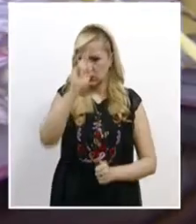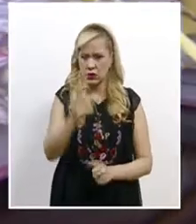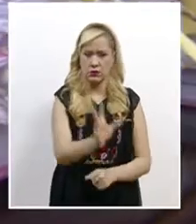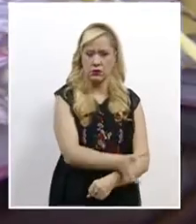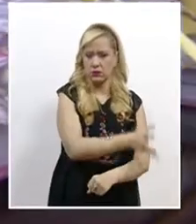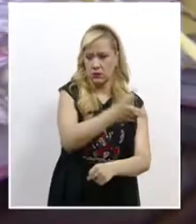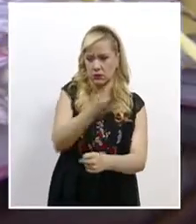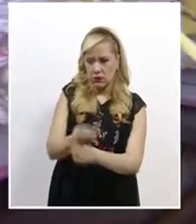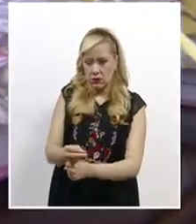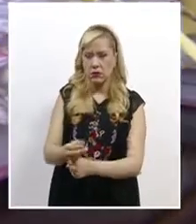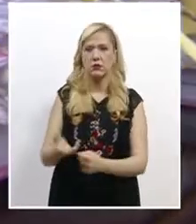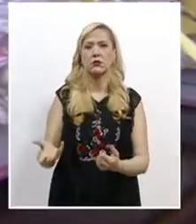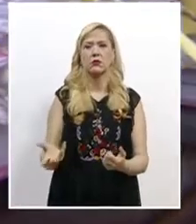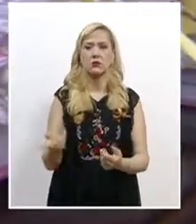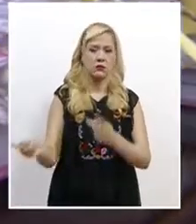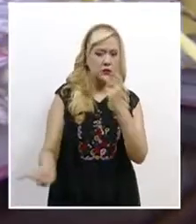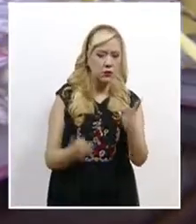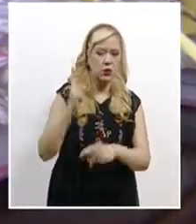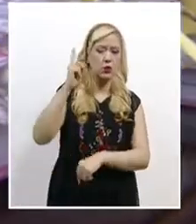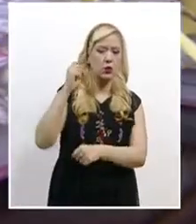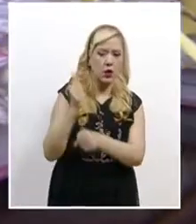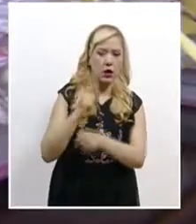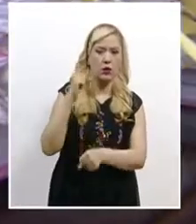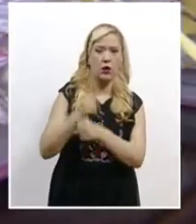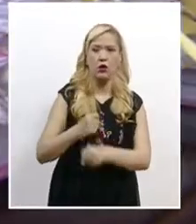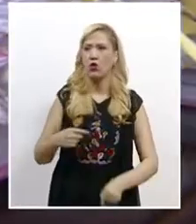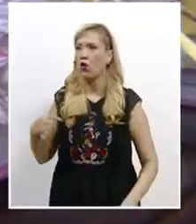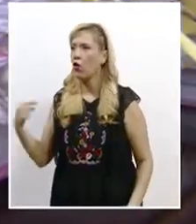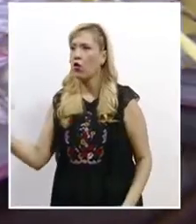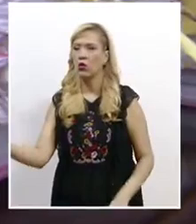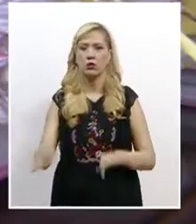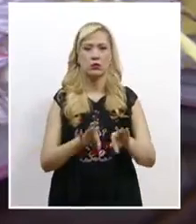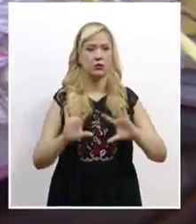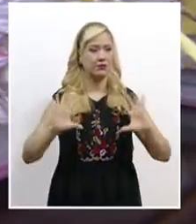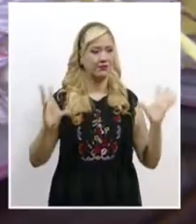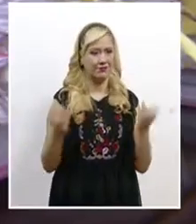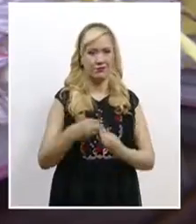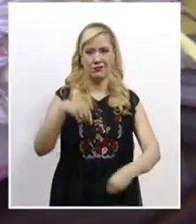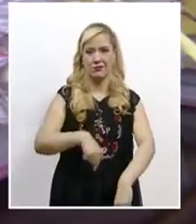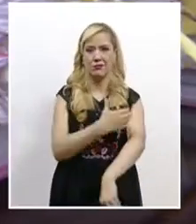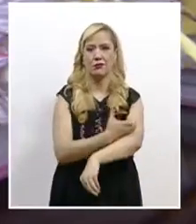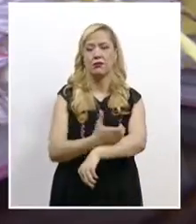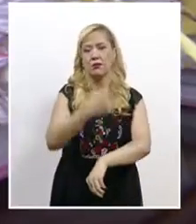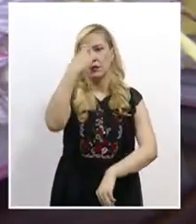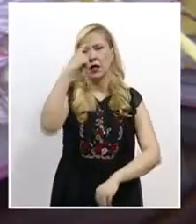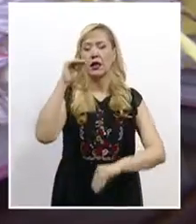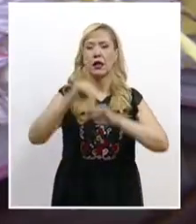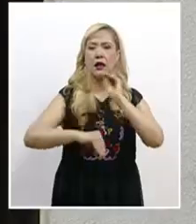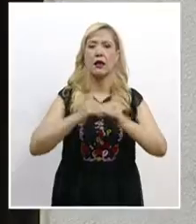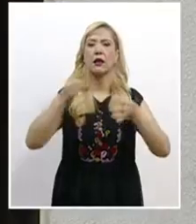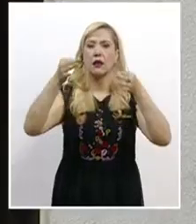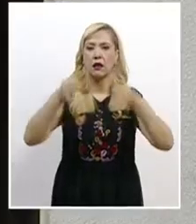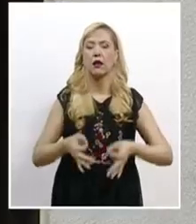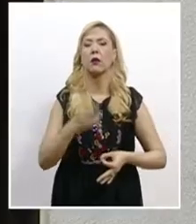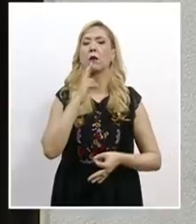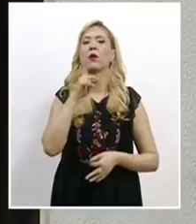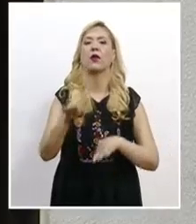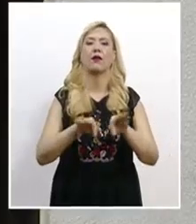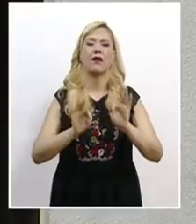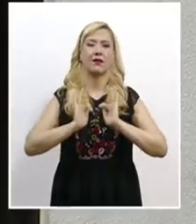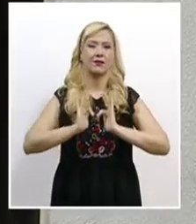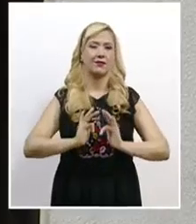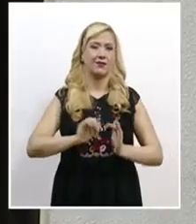restaurativa, llevará a cabo una encuesta anual entre todo el personal del Consejo con el fin de elaborar programas que ayuden a mejorar el entorno